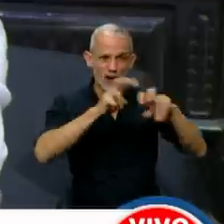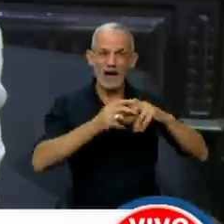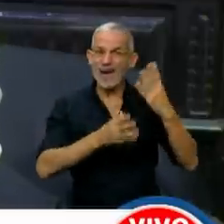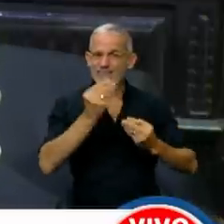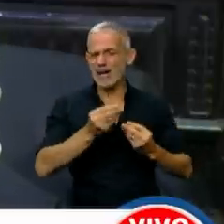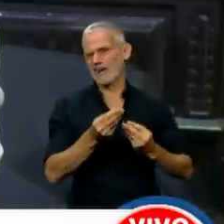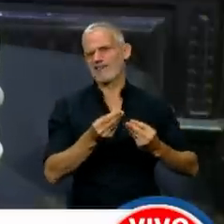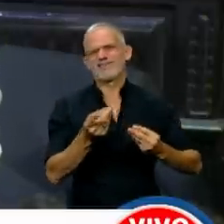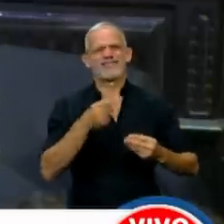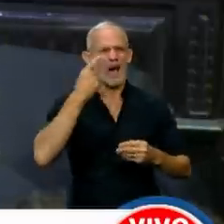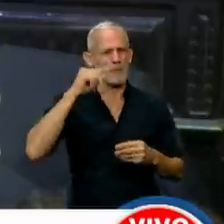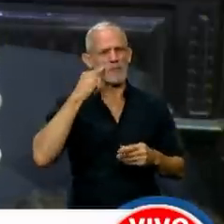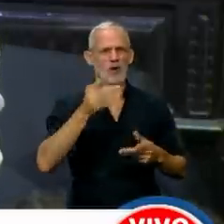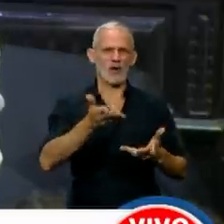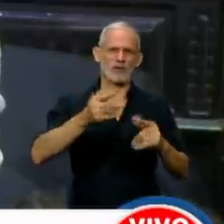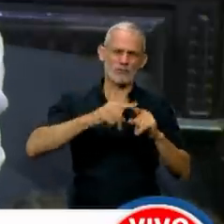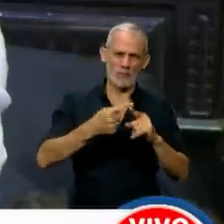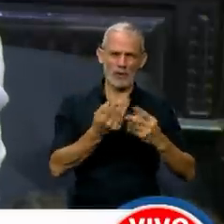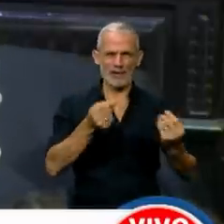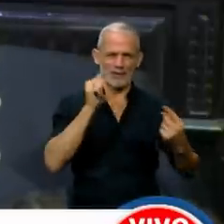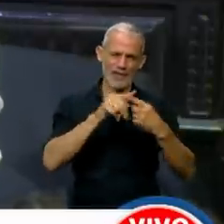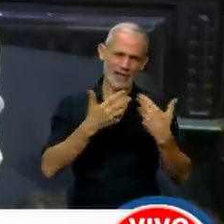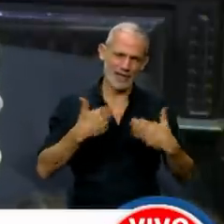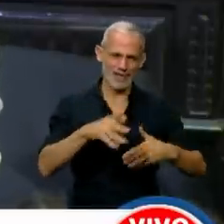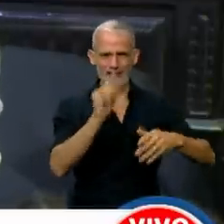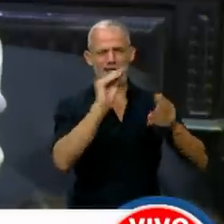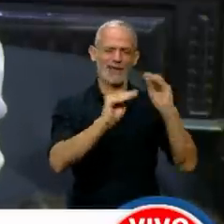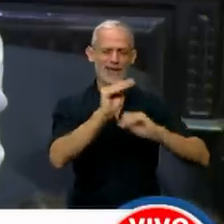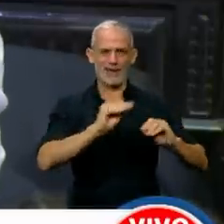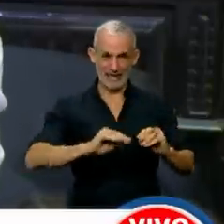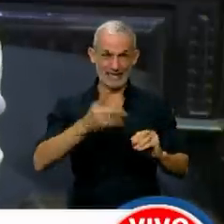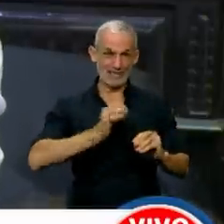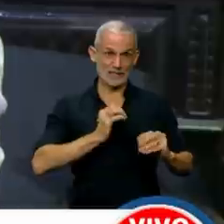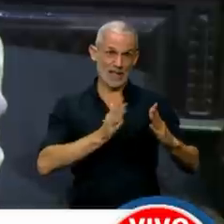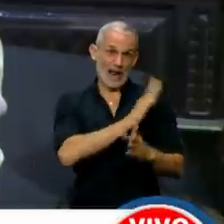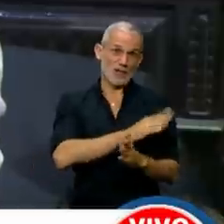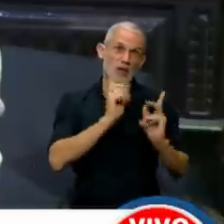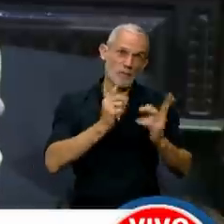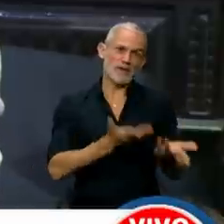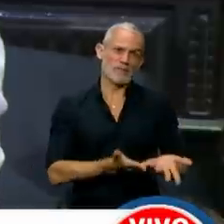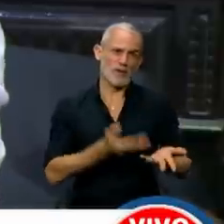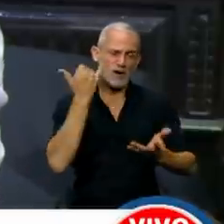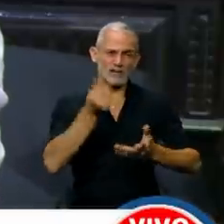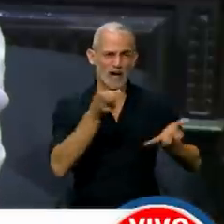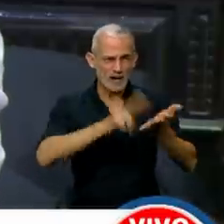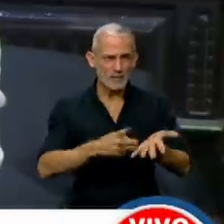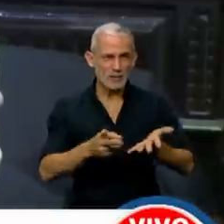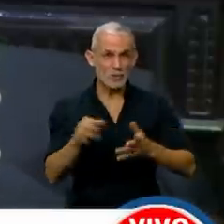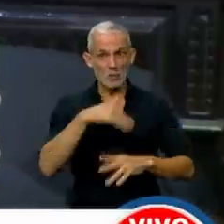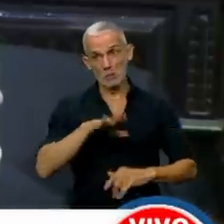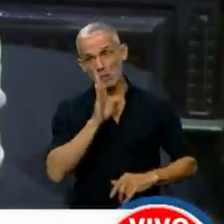errores y no una intención política sobre todo porque viene de pasar el año anterior y nadie